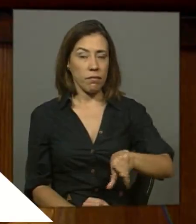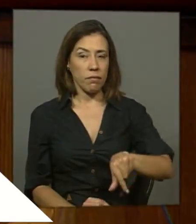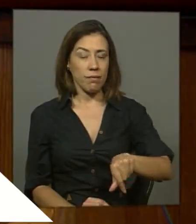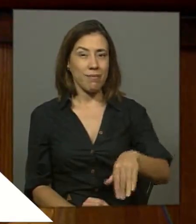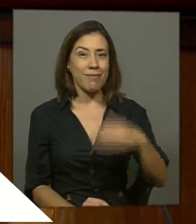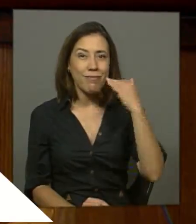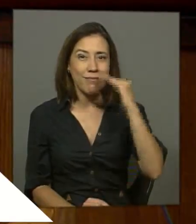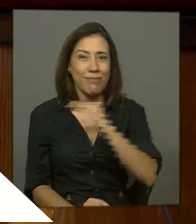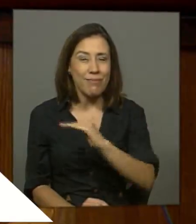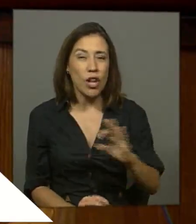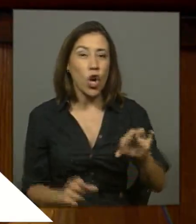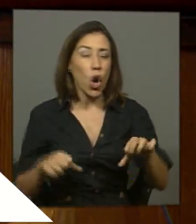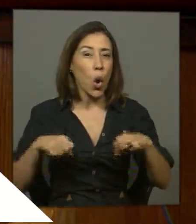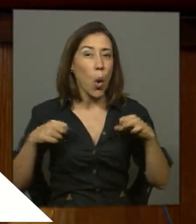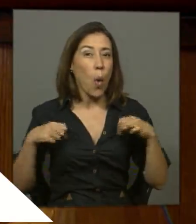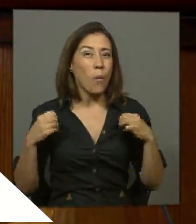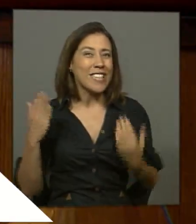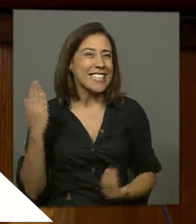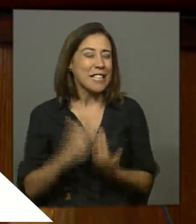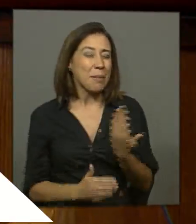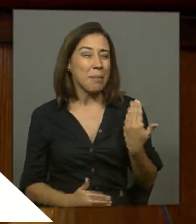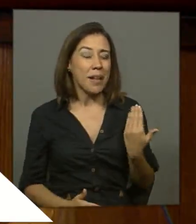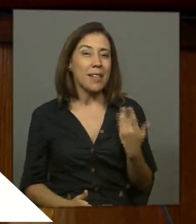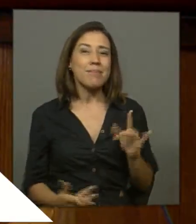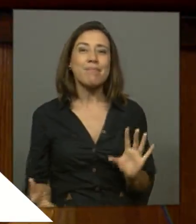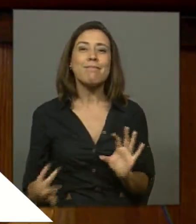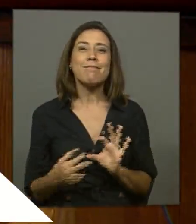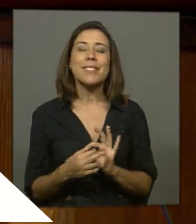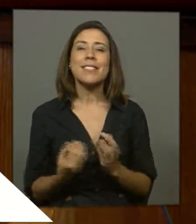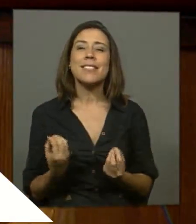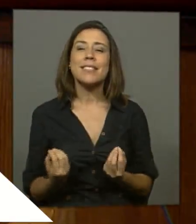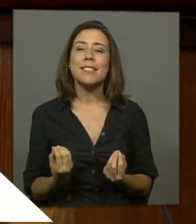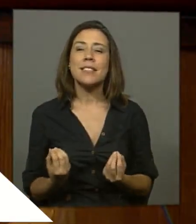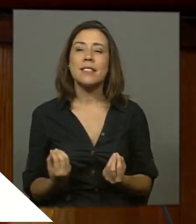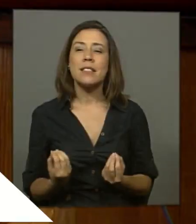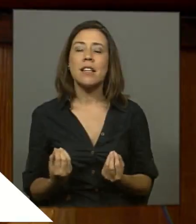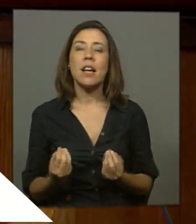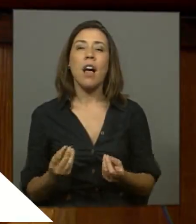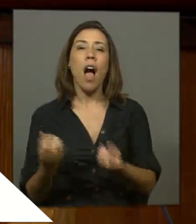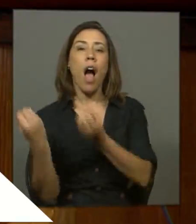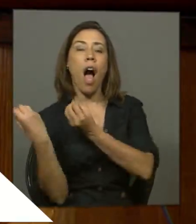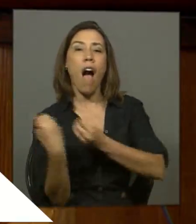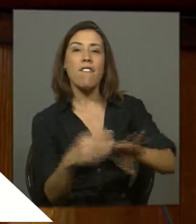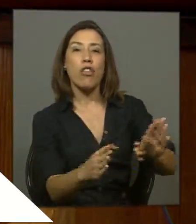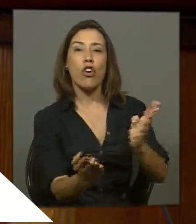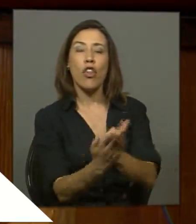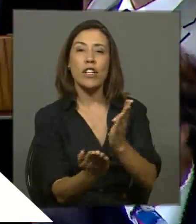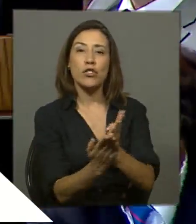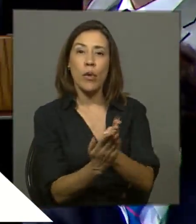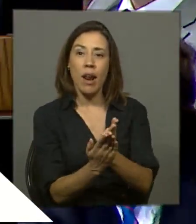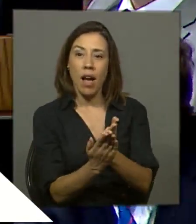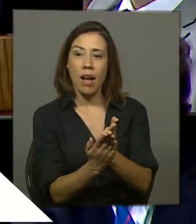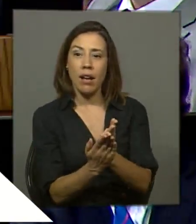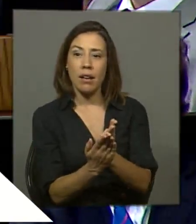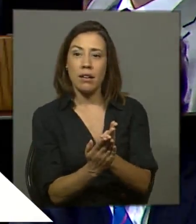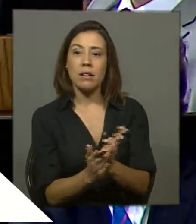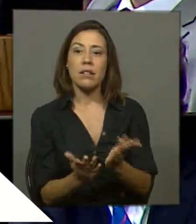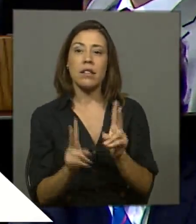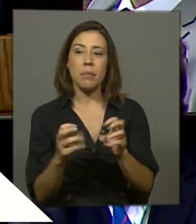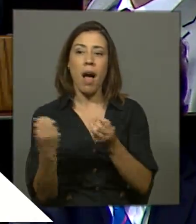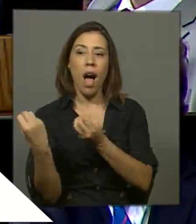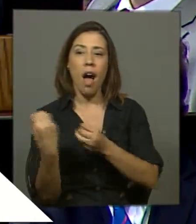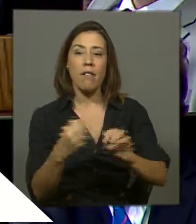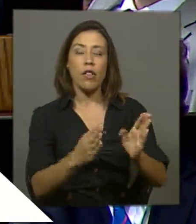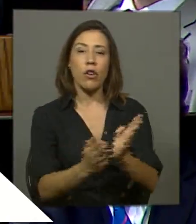infantil o juvenil temprana está asociada a la decepción estudiantil está asociada a decepción